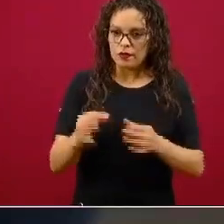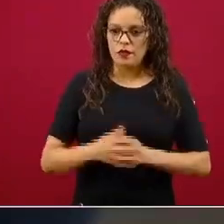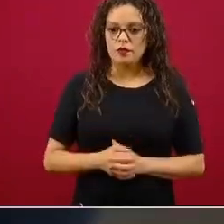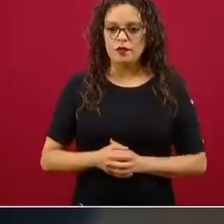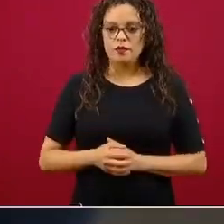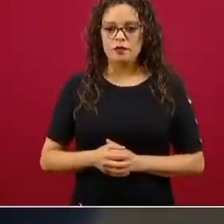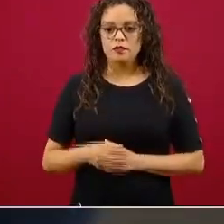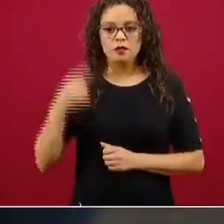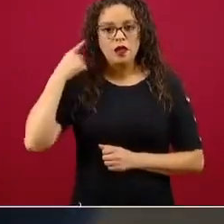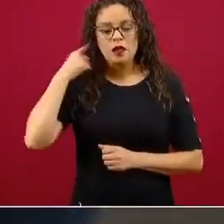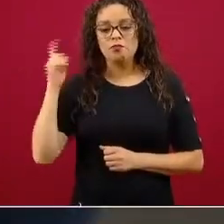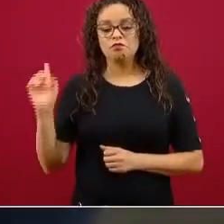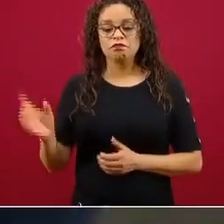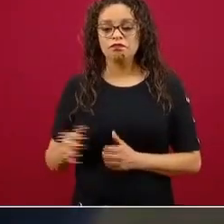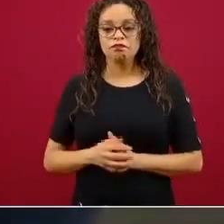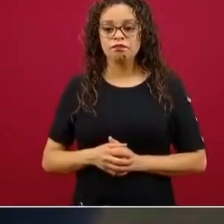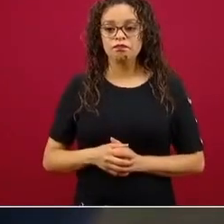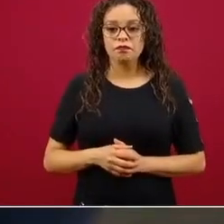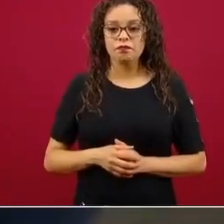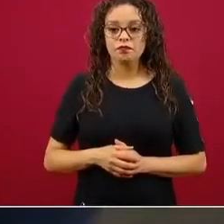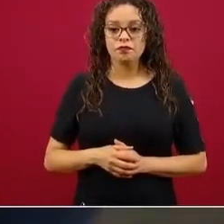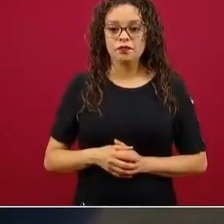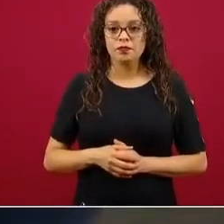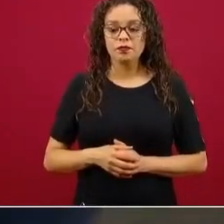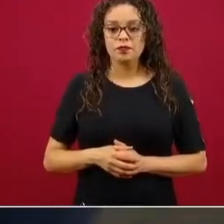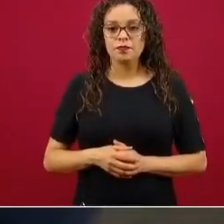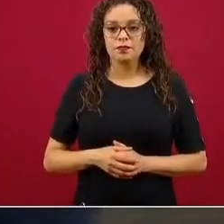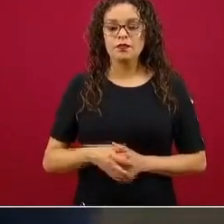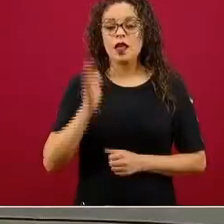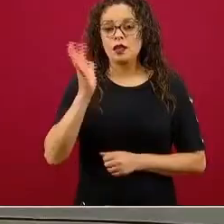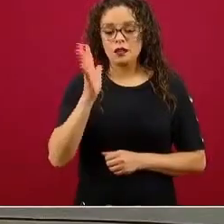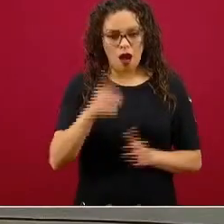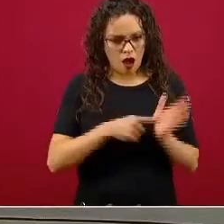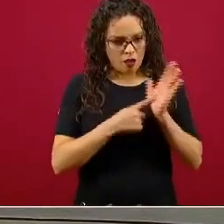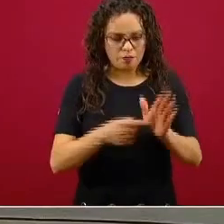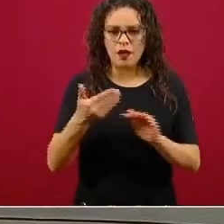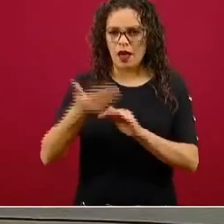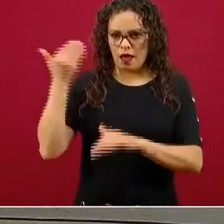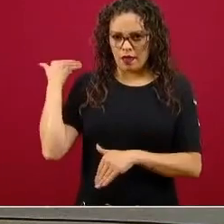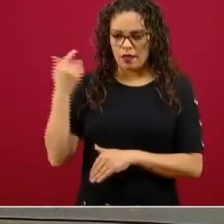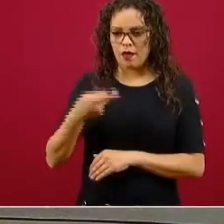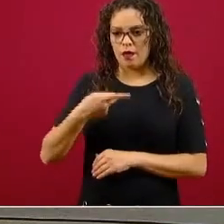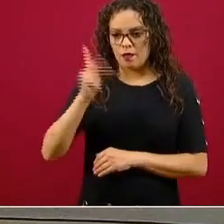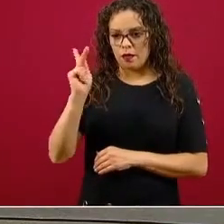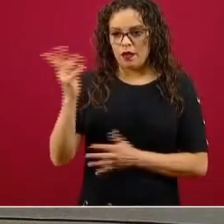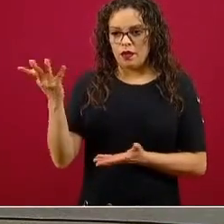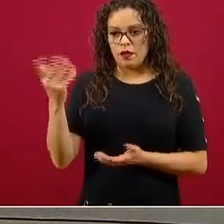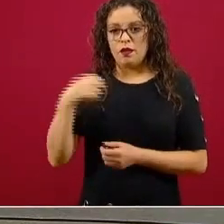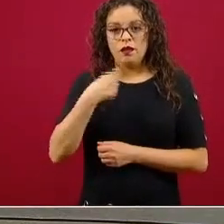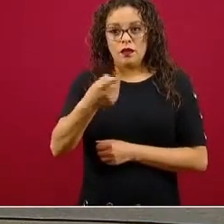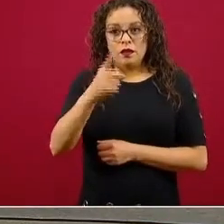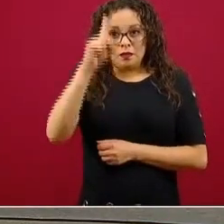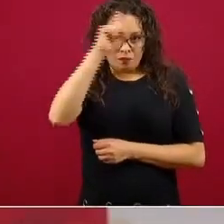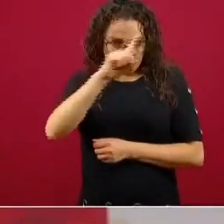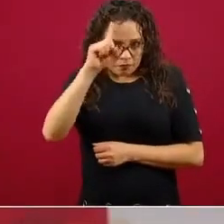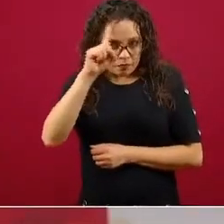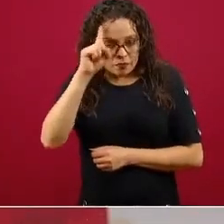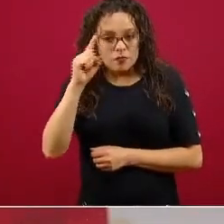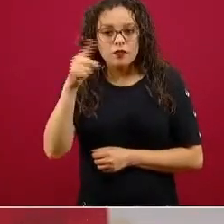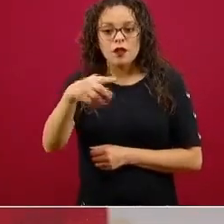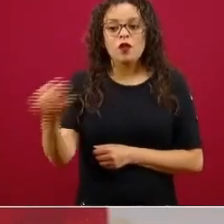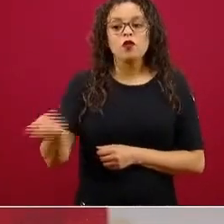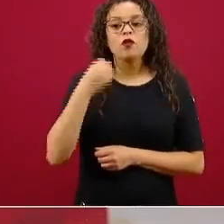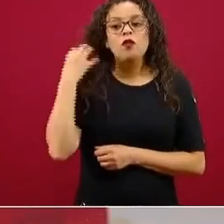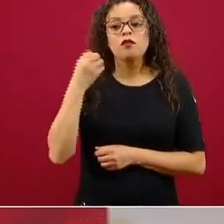Lo volvemos a explicar, ya lo presentamos. Les sugiero, sería cosa que encuentre cuál de las conferencias, pero fue cuando hablamos de la